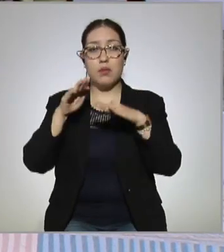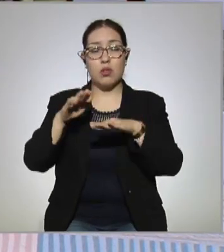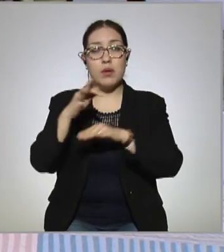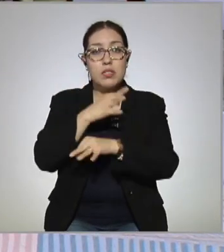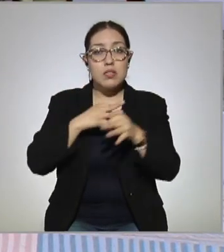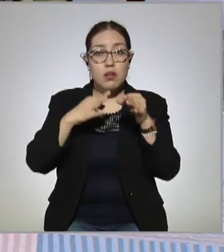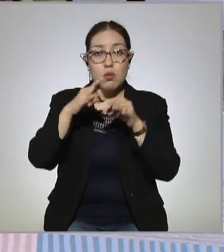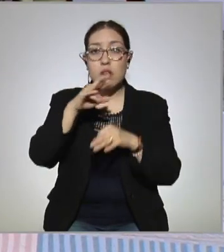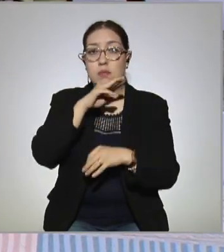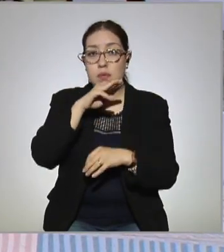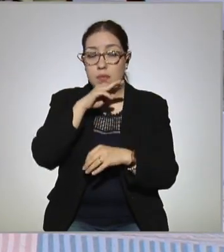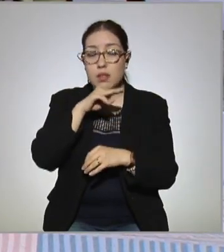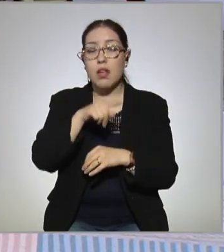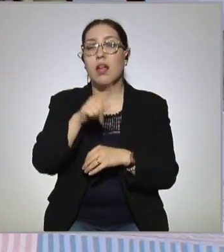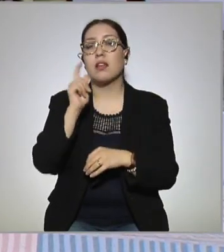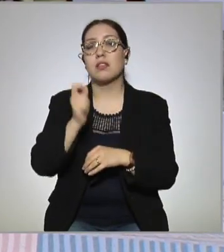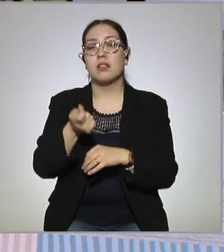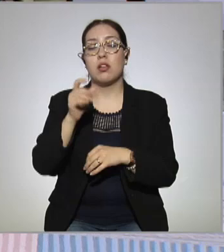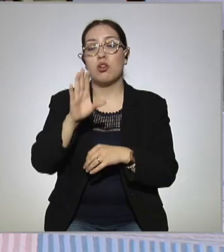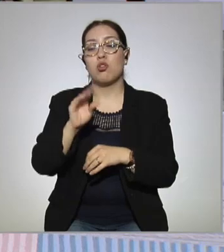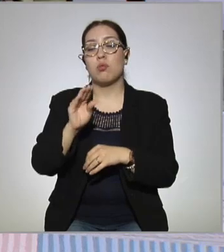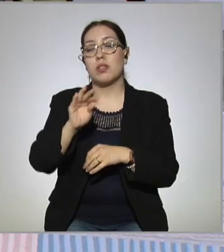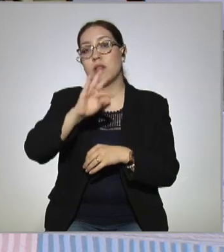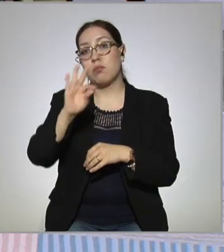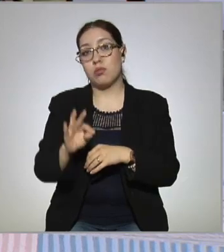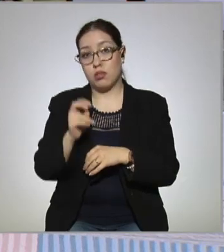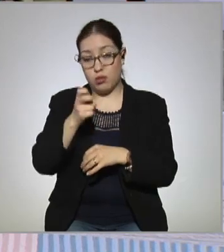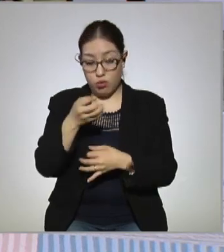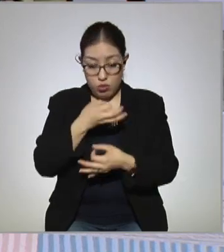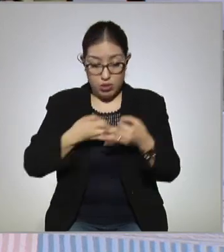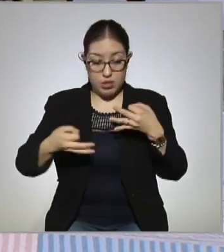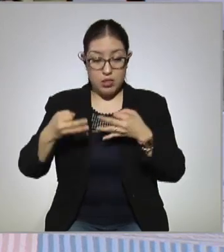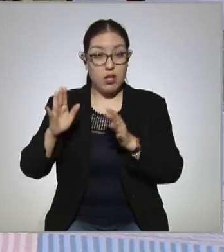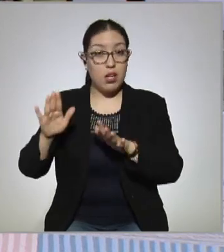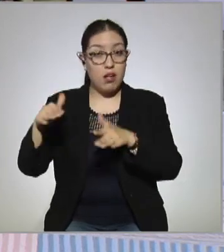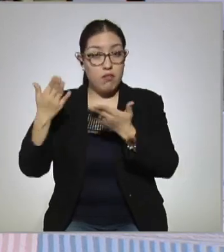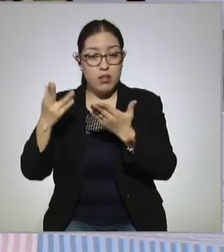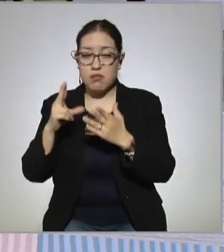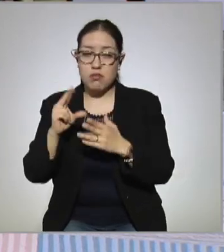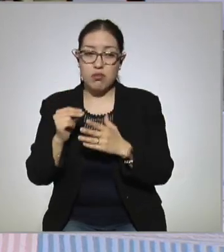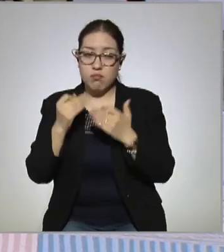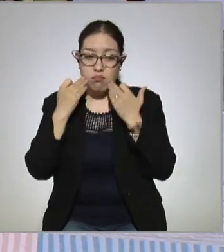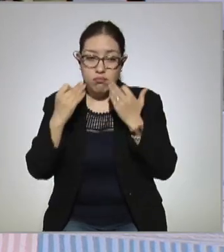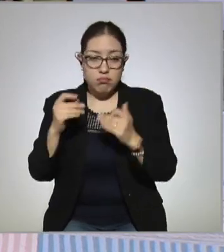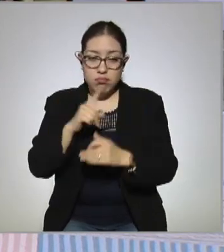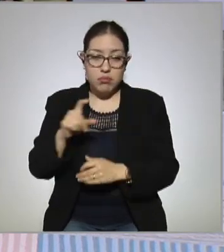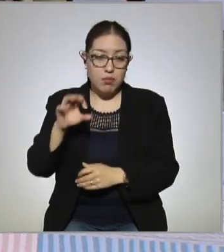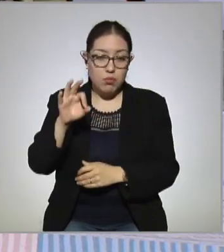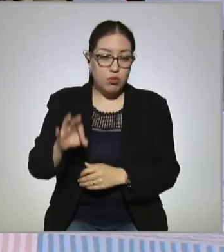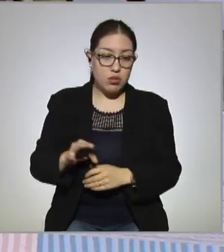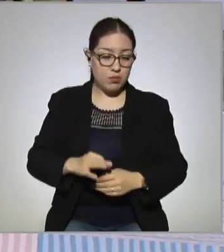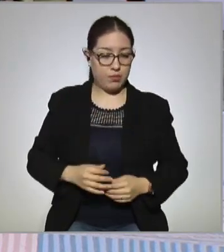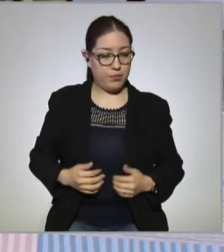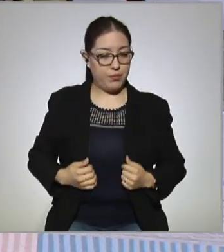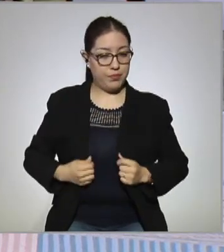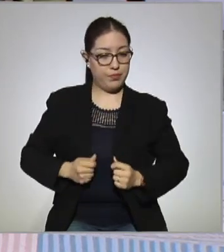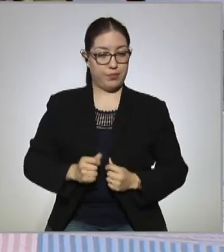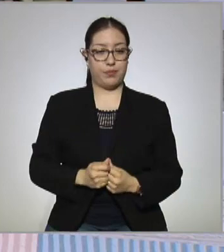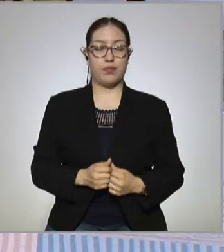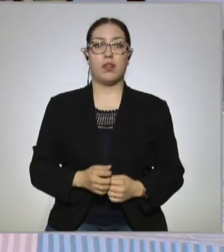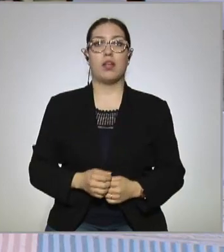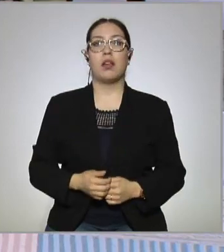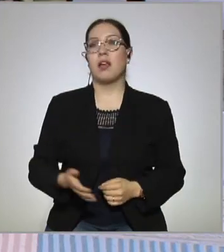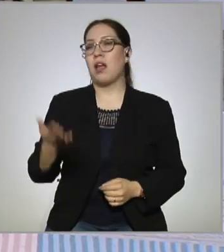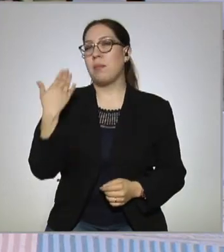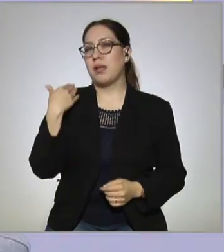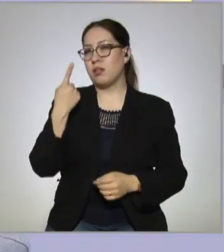que el 90% de las células madres que ponen afuera ni siquiera es real y que solo había, hasta la última vez que hicimos el programa, que fue